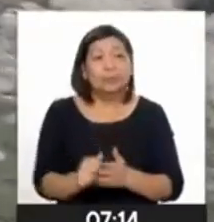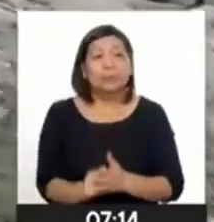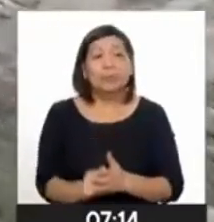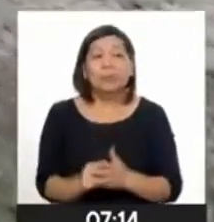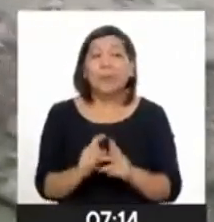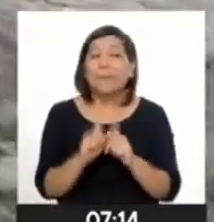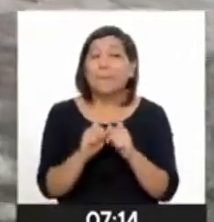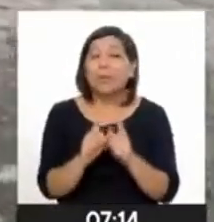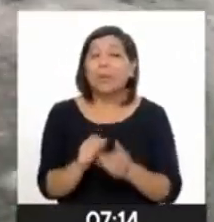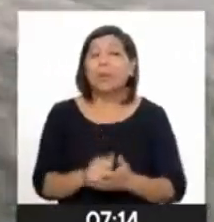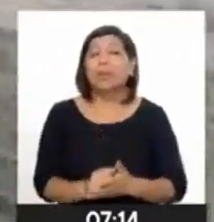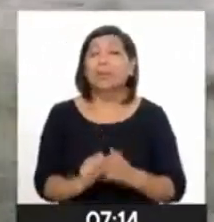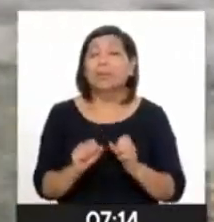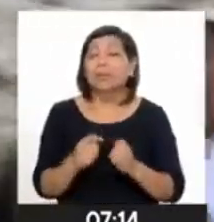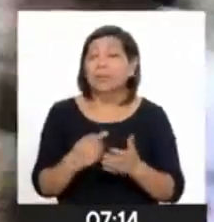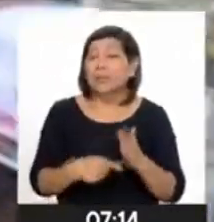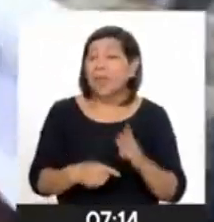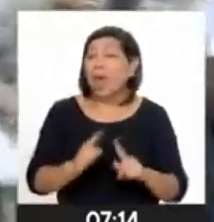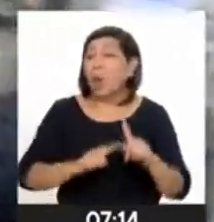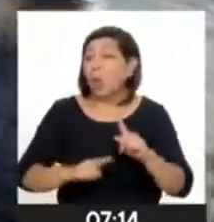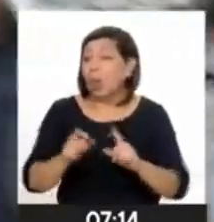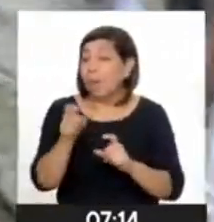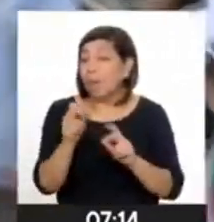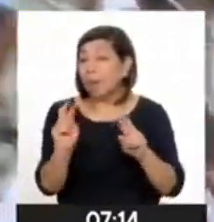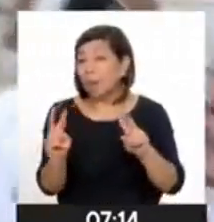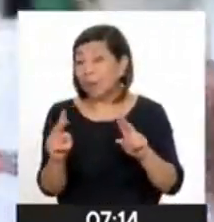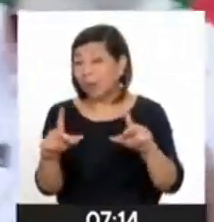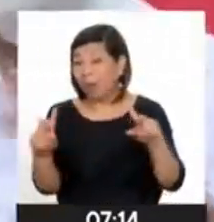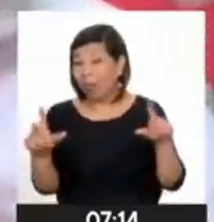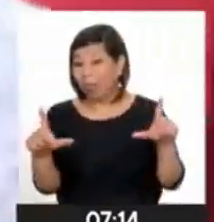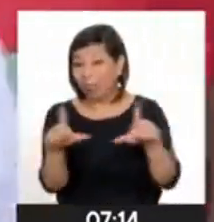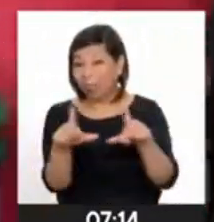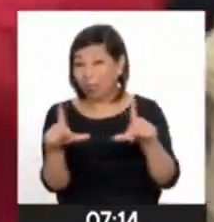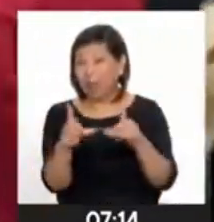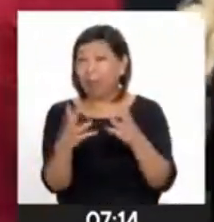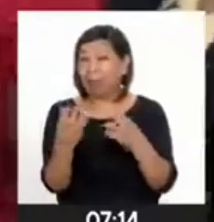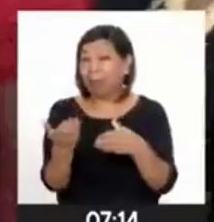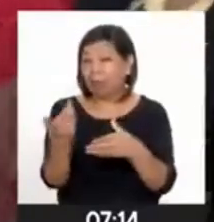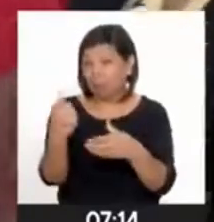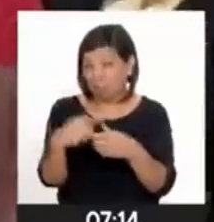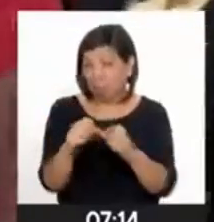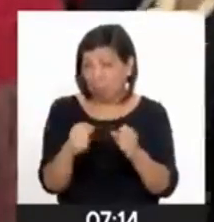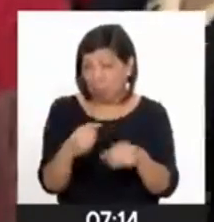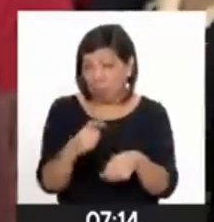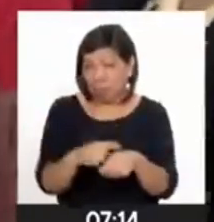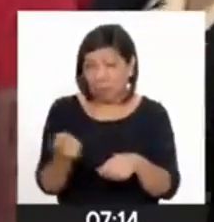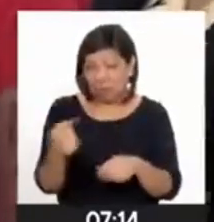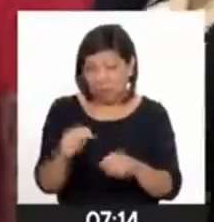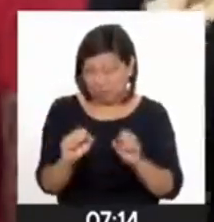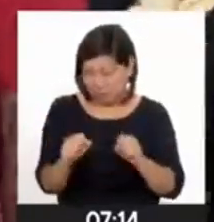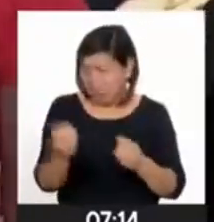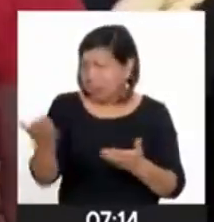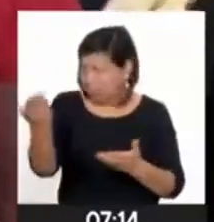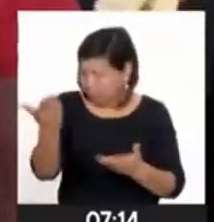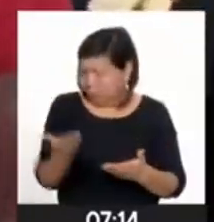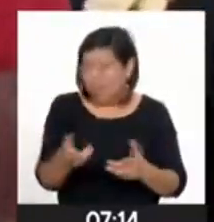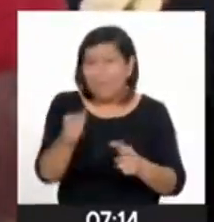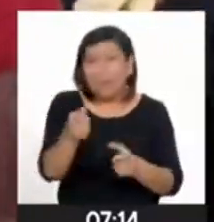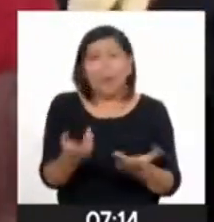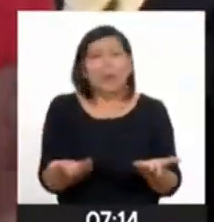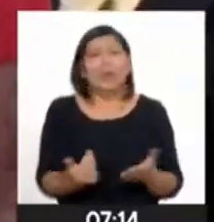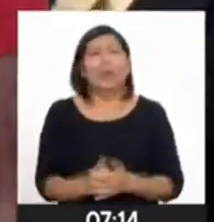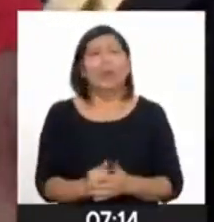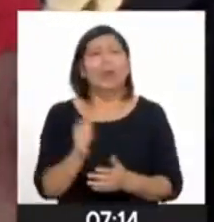última pregunta para la ministra. Si es que alguna persona está viendo esta transmisión en vivo y quiere participar, ¿todavía tiene tiempo para venir? Por supuesto, estamos